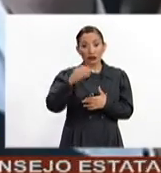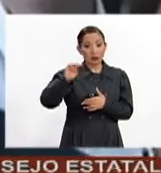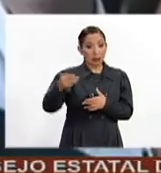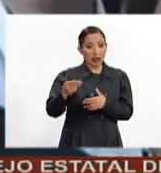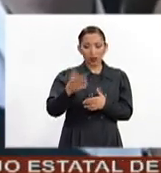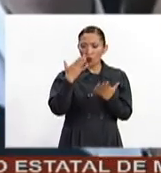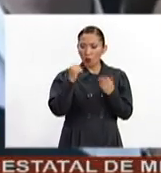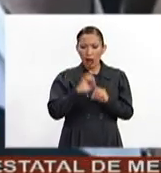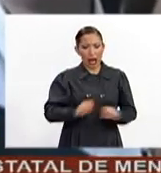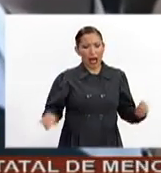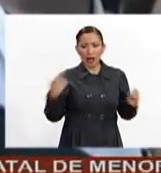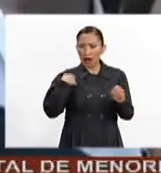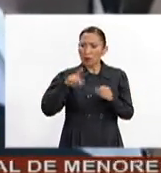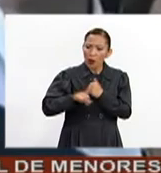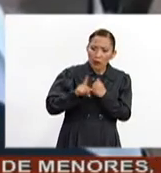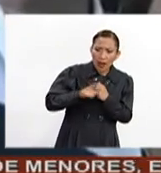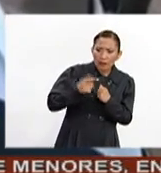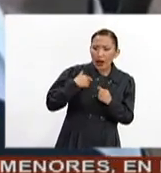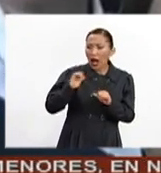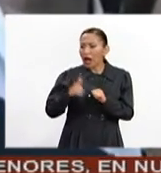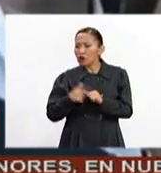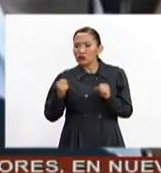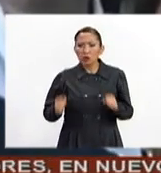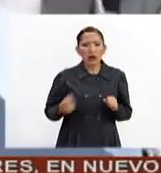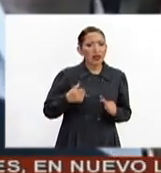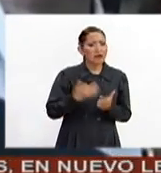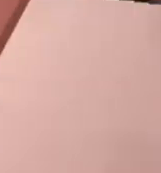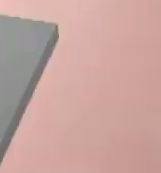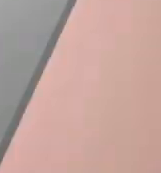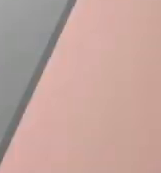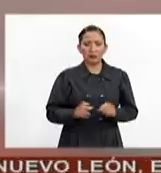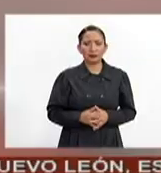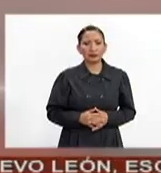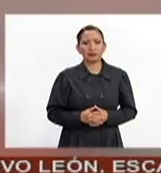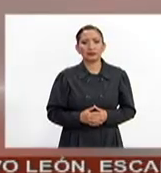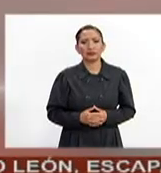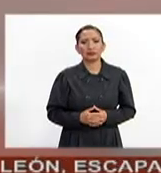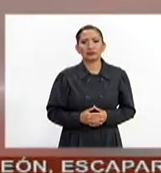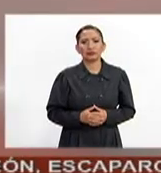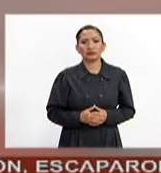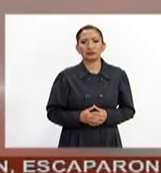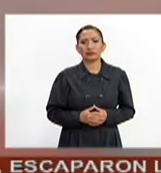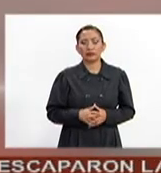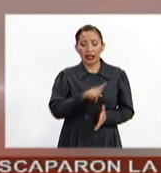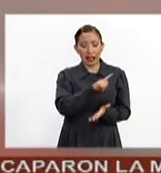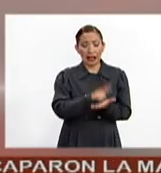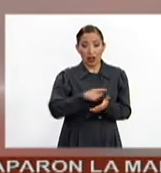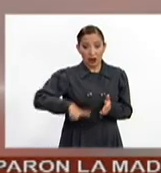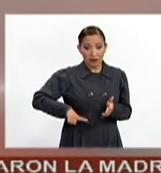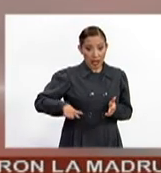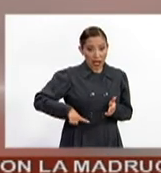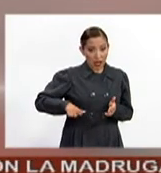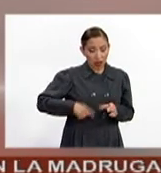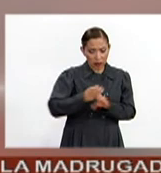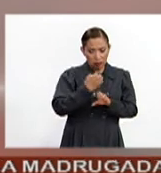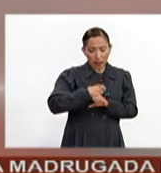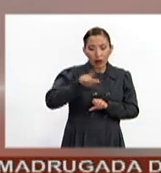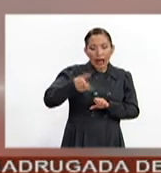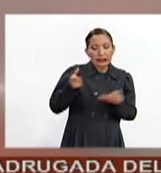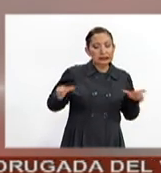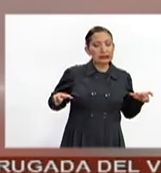mayo no existen focos rojos en materia de seguridad. La tarea que le corresponde al gobierno del estado es la de